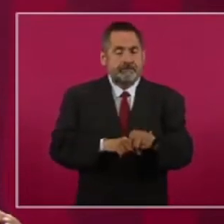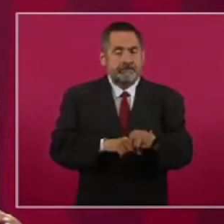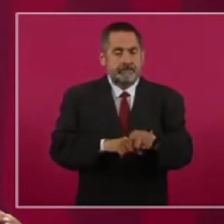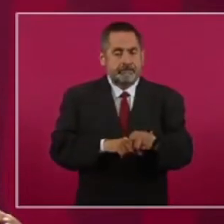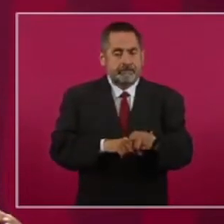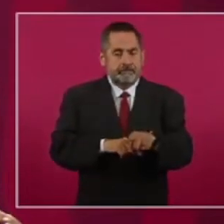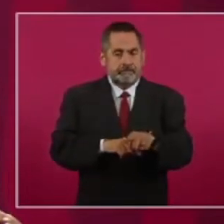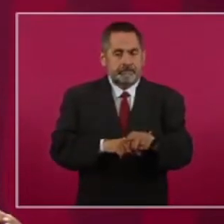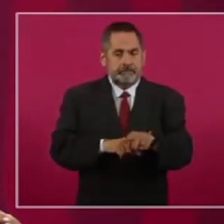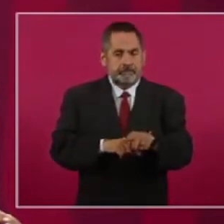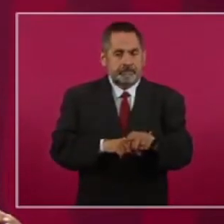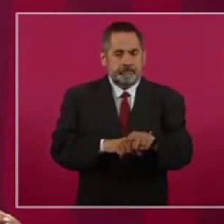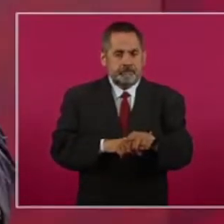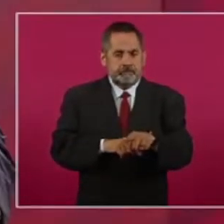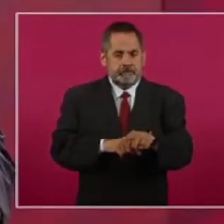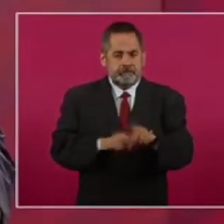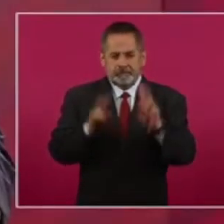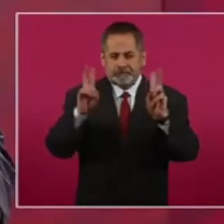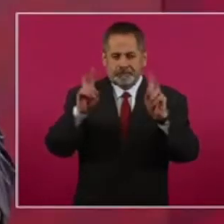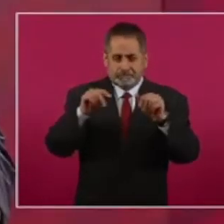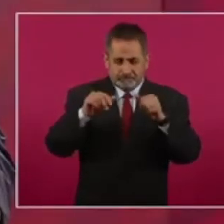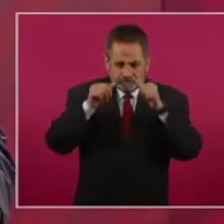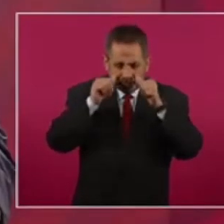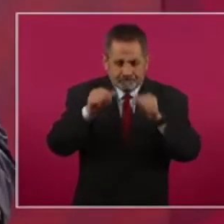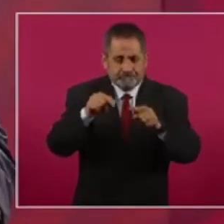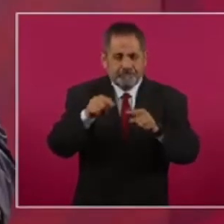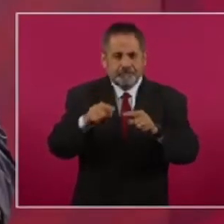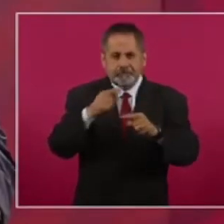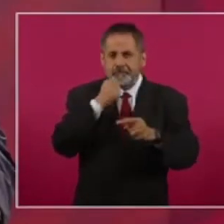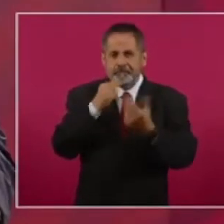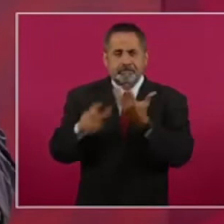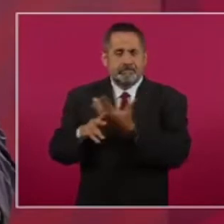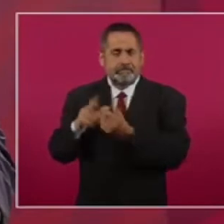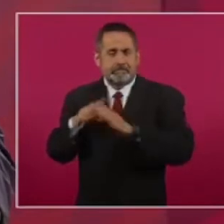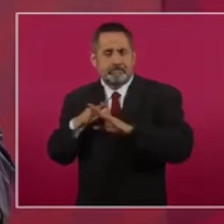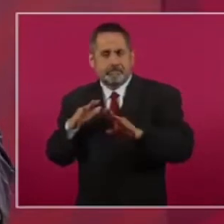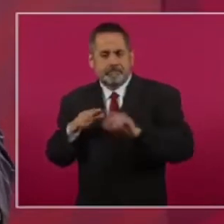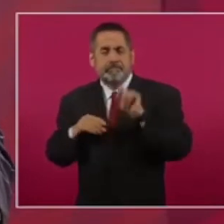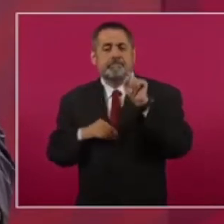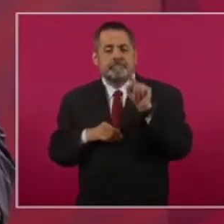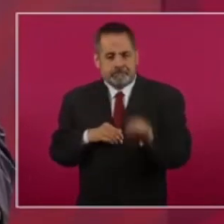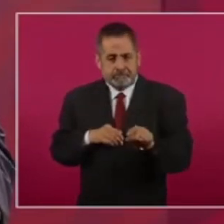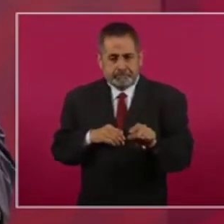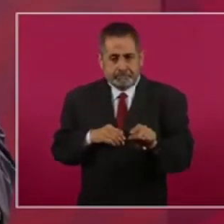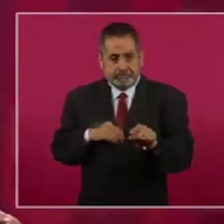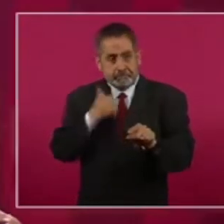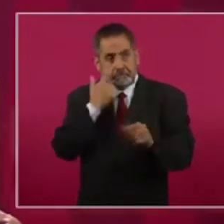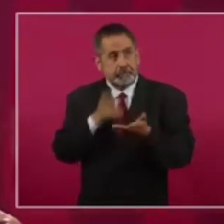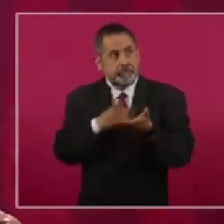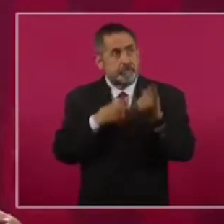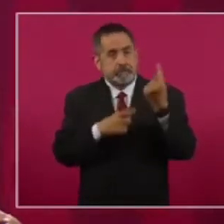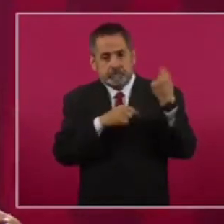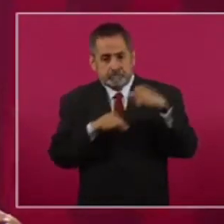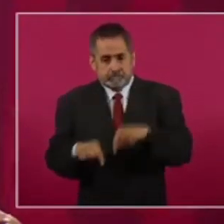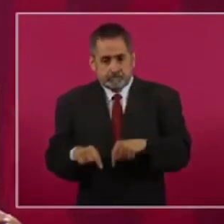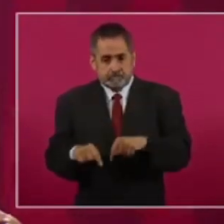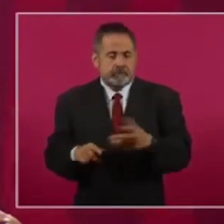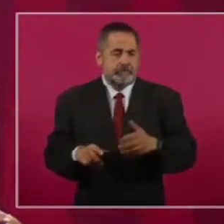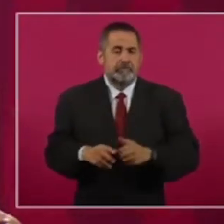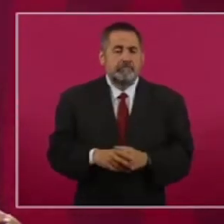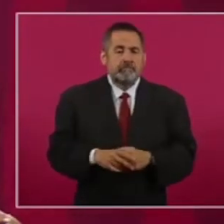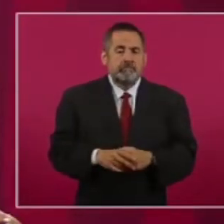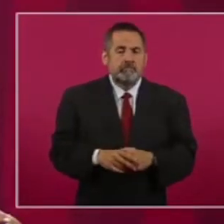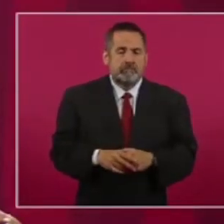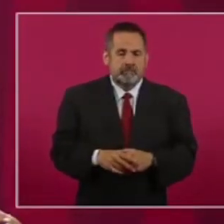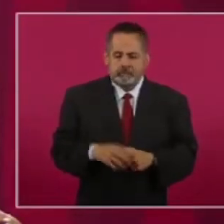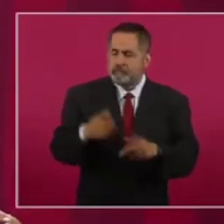para la un centro de atención a migrantes que quieran regresar. Okay. ¿A partir